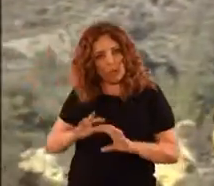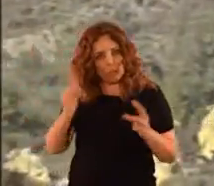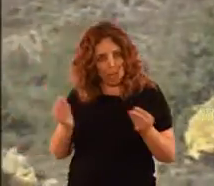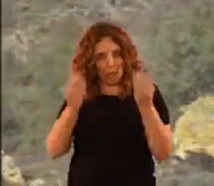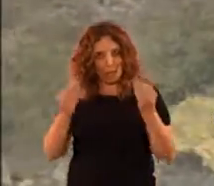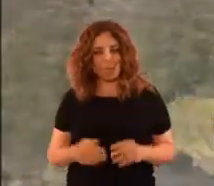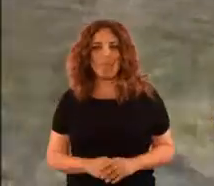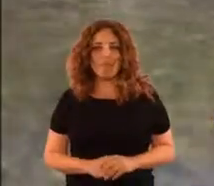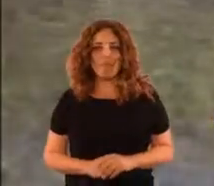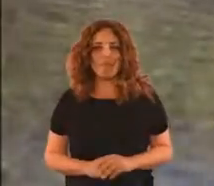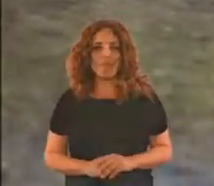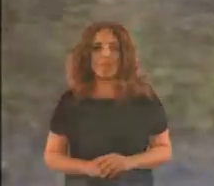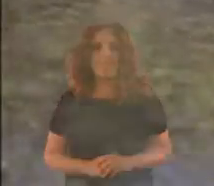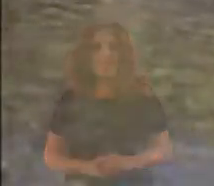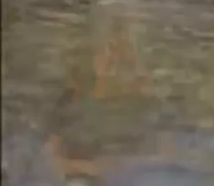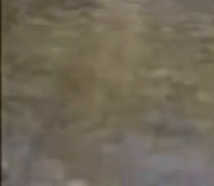un poco mejor.